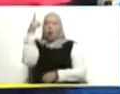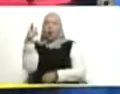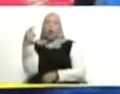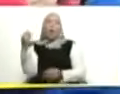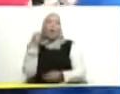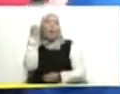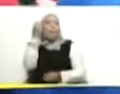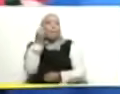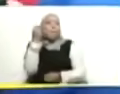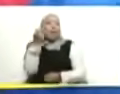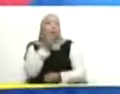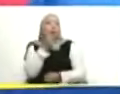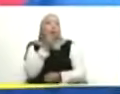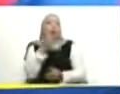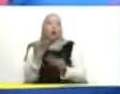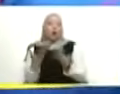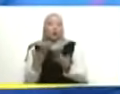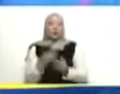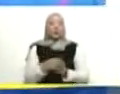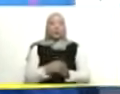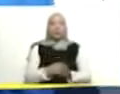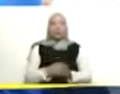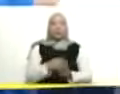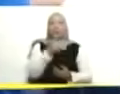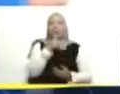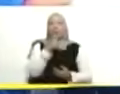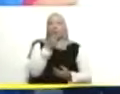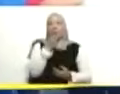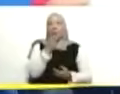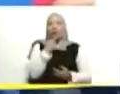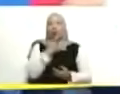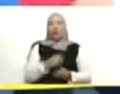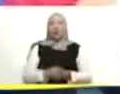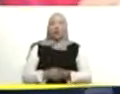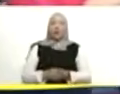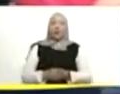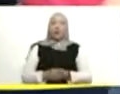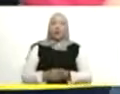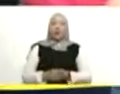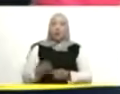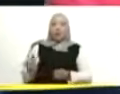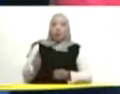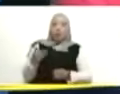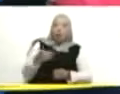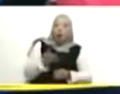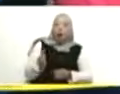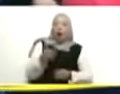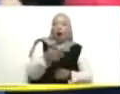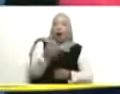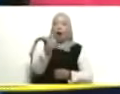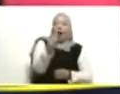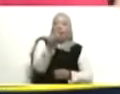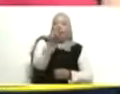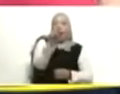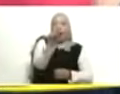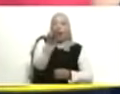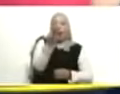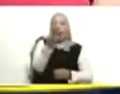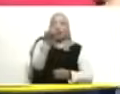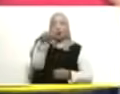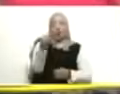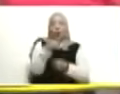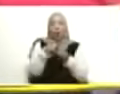Dale el micrófono a Diosdado. ¿Ah? ¿Qué te parece? Atún, y aquí tenemos otras variedades también. ¿Qué otra?